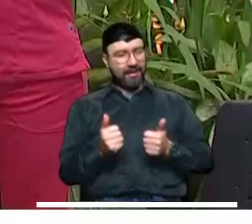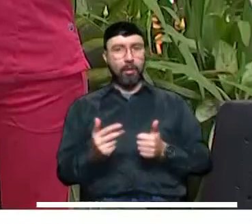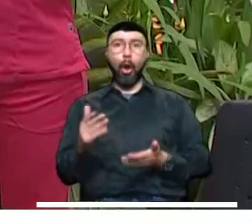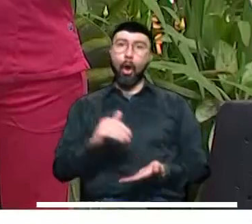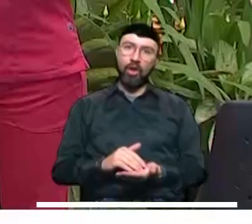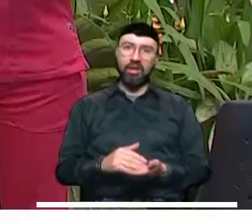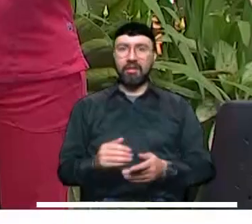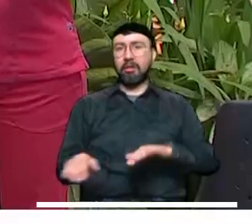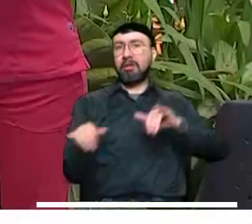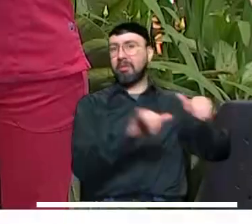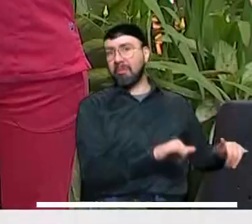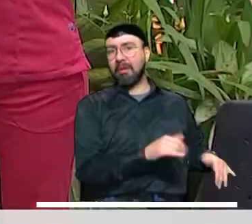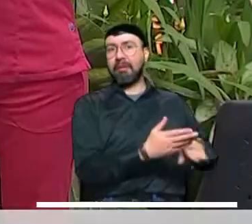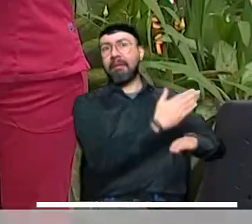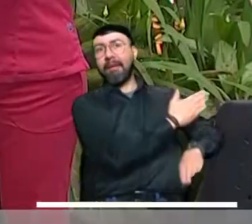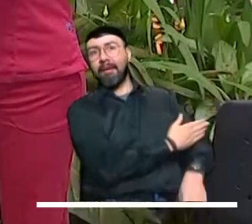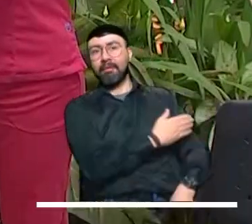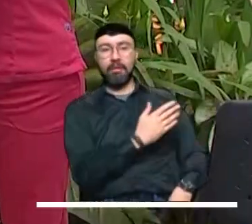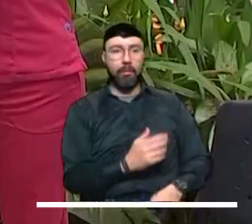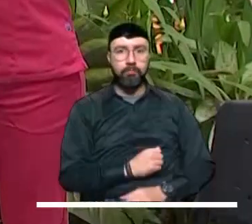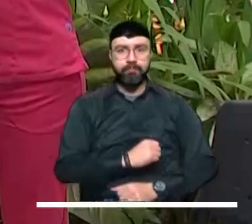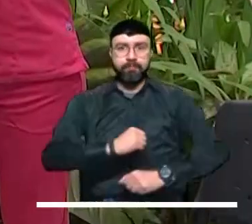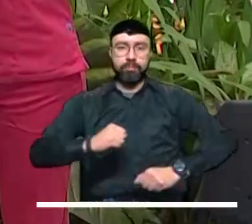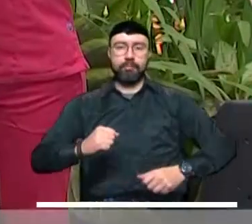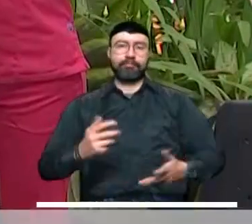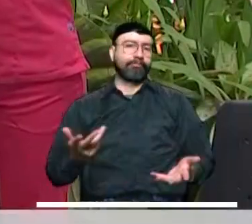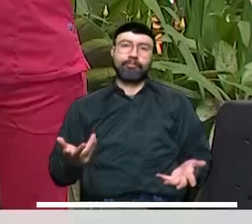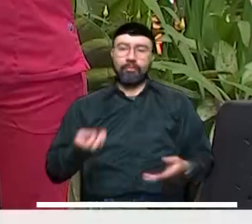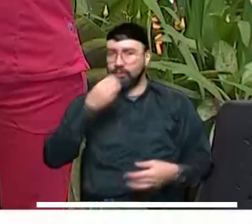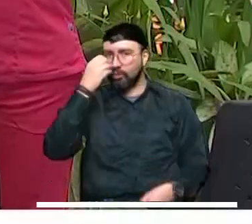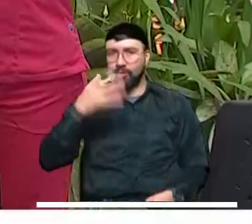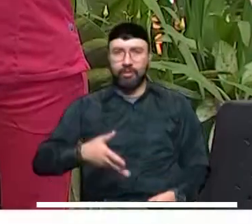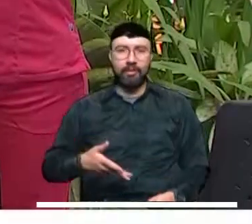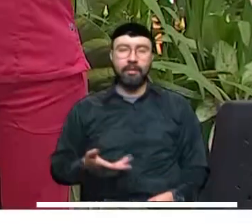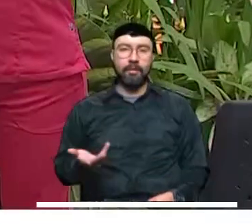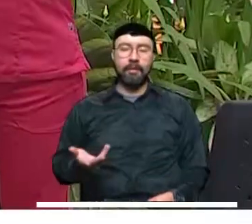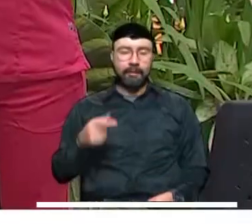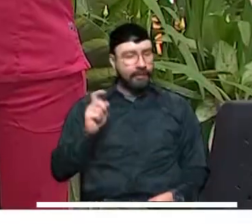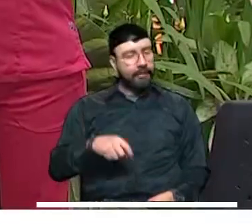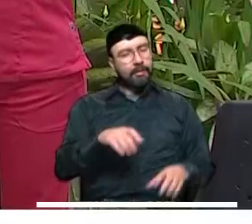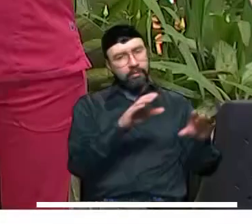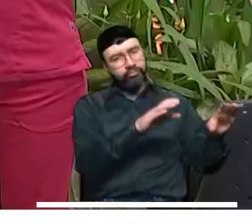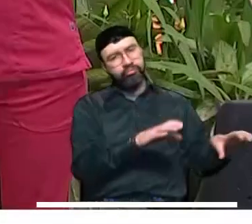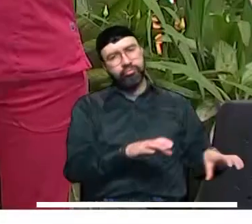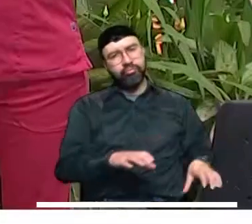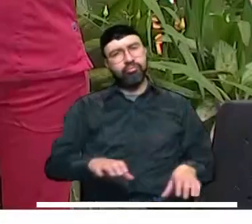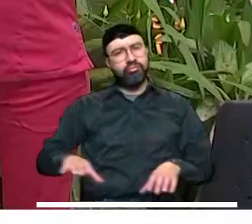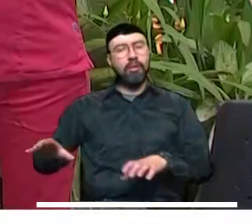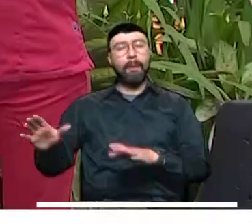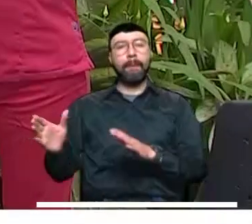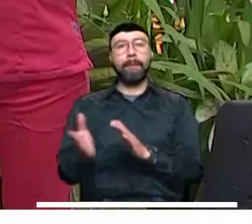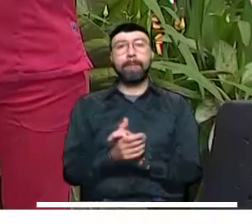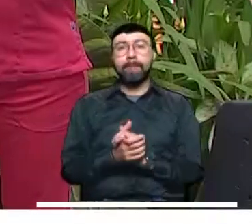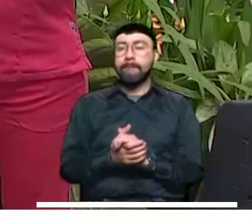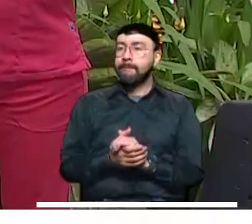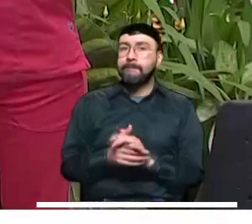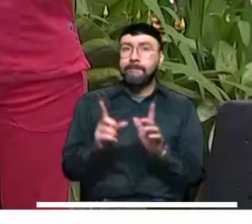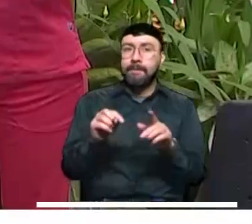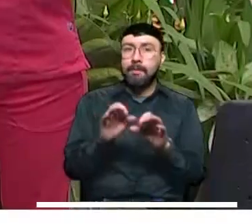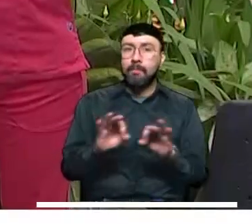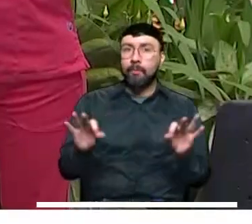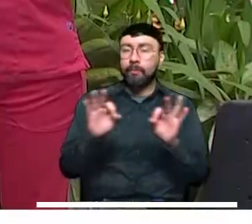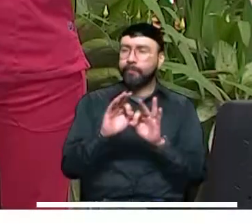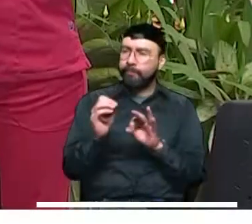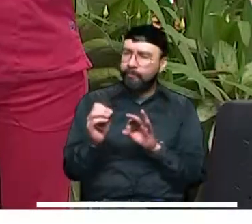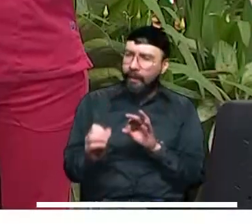los cambios que tenían antes, porque esto no va a ser perdurable y mantenible en el tiempo. Entonces es muy importante